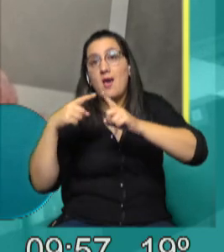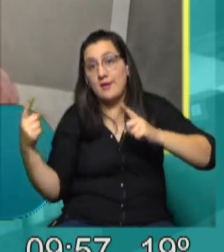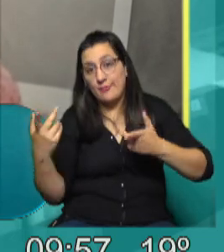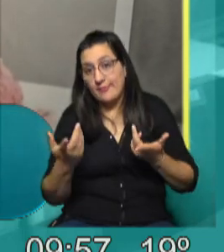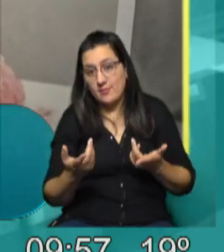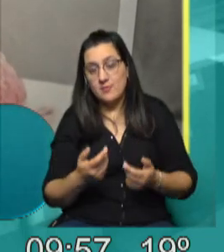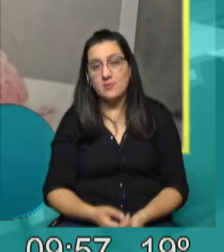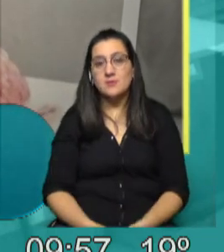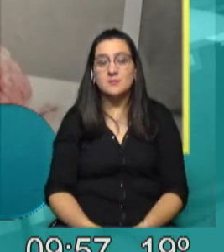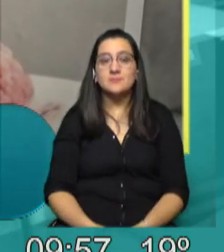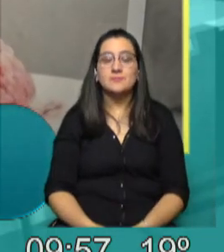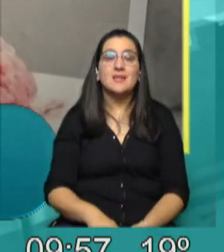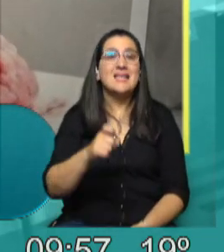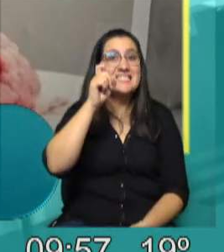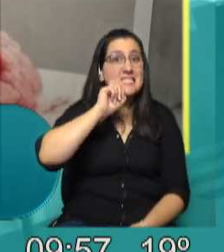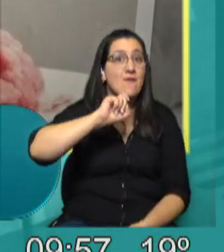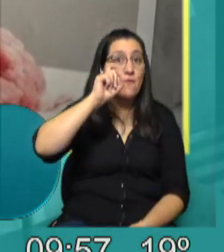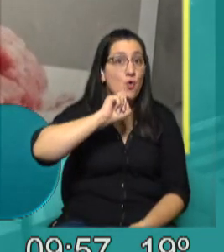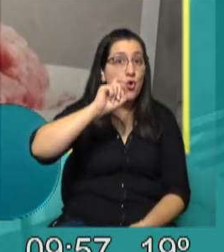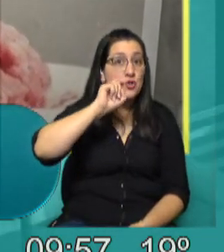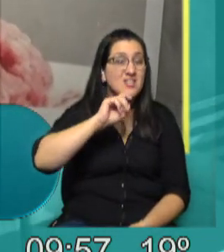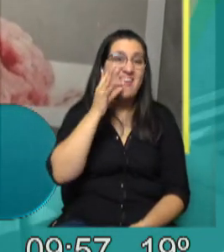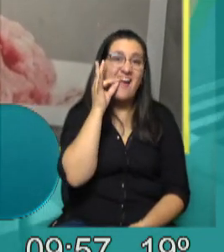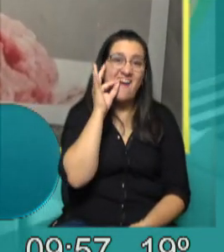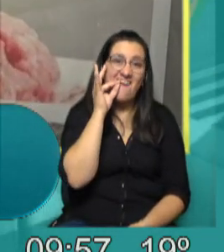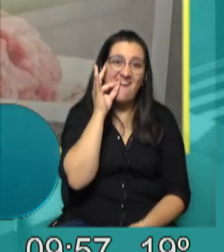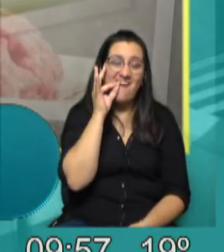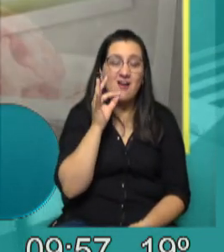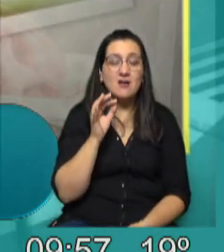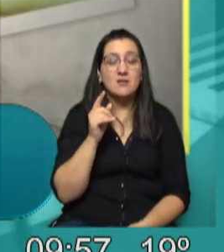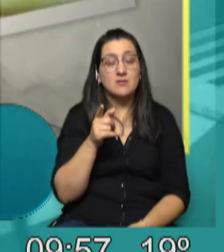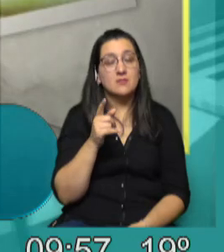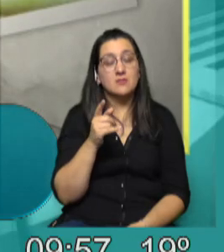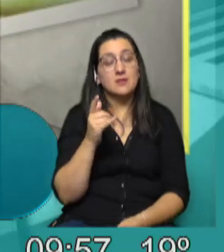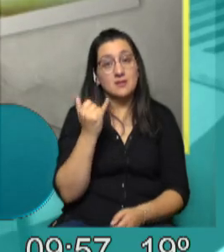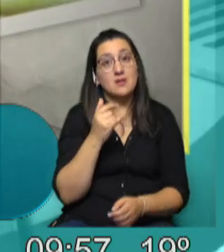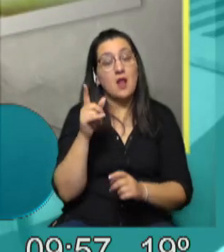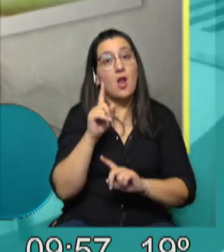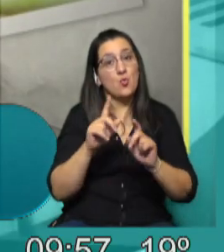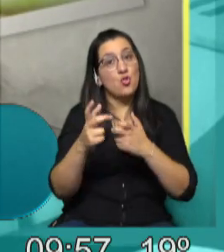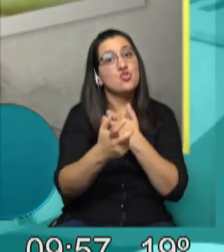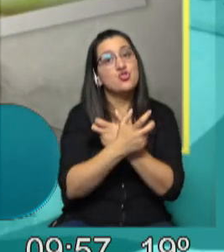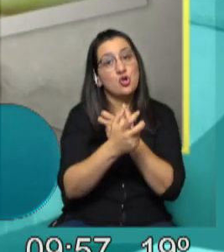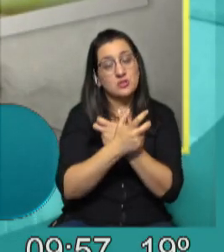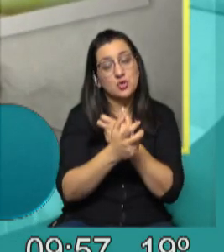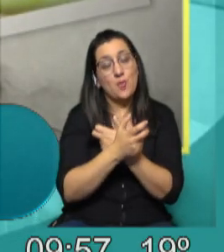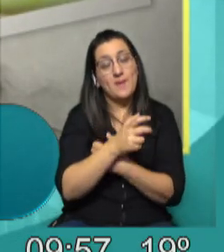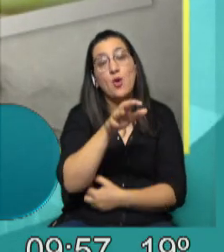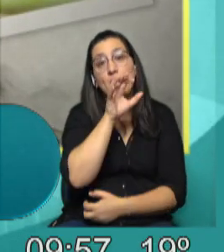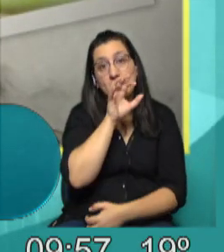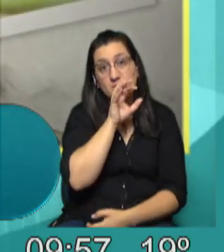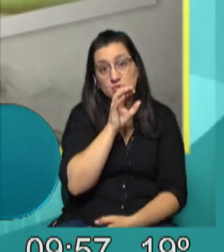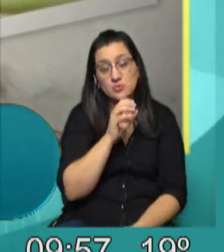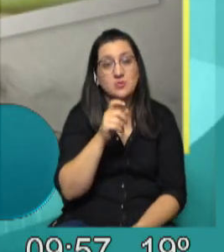pelo. Cebolla y ajo. ¿Qué? La cebolla tiene también ciertos componentes tóxicos que pueden ser hepatotóxicos.